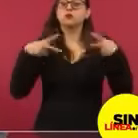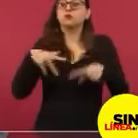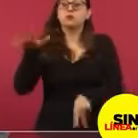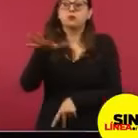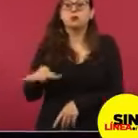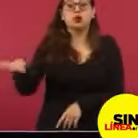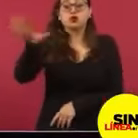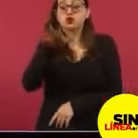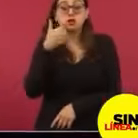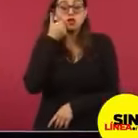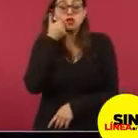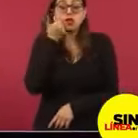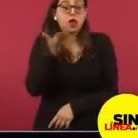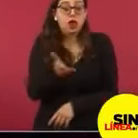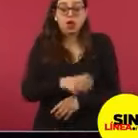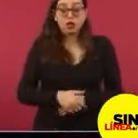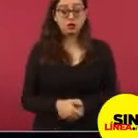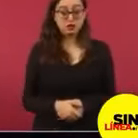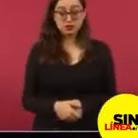las llamadas fuerzas vivas.